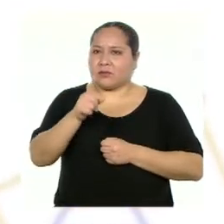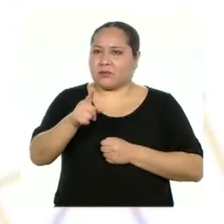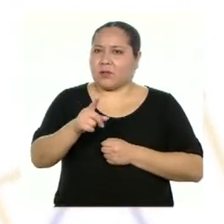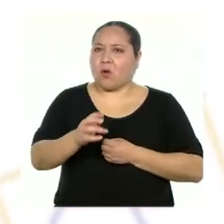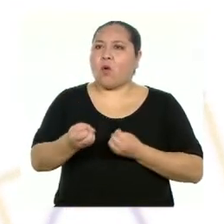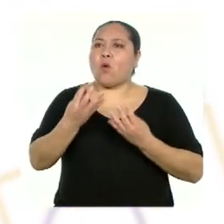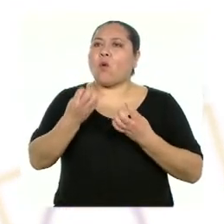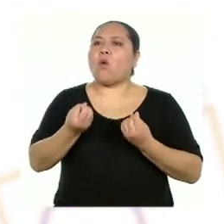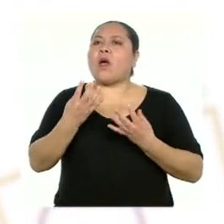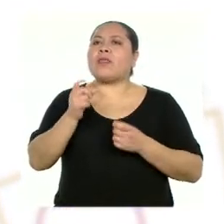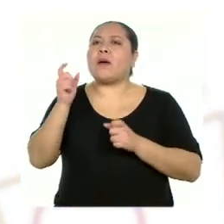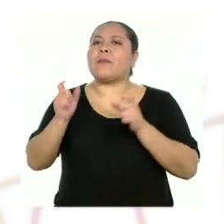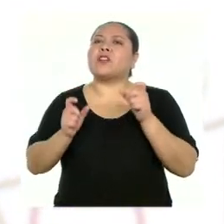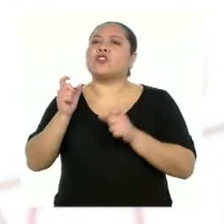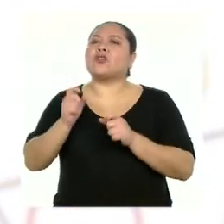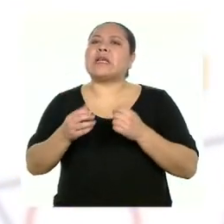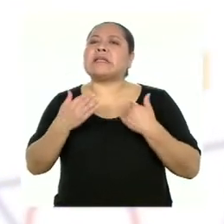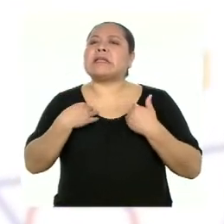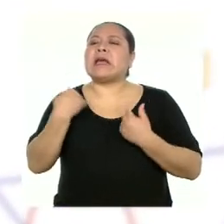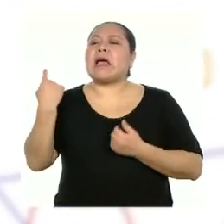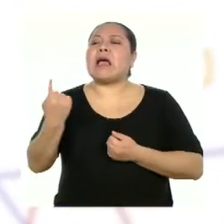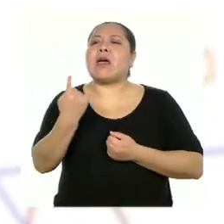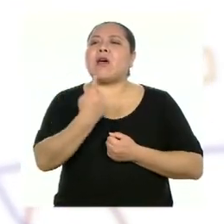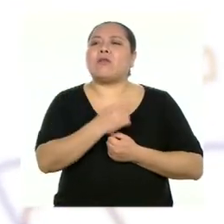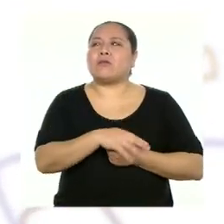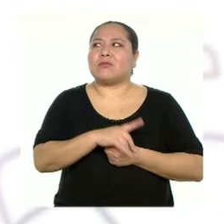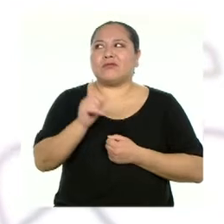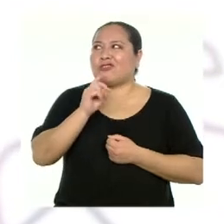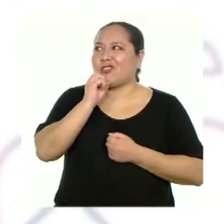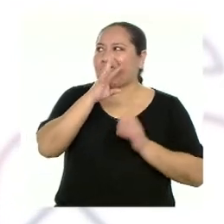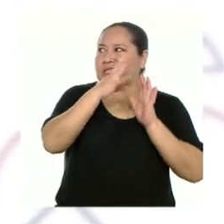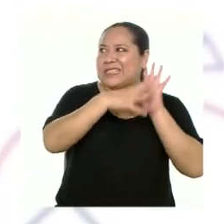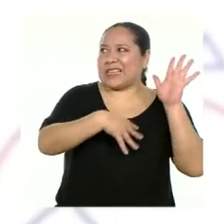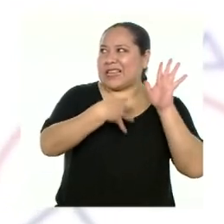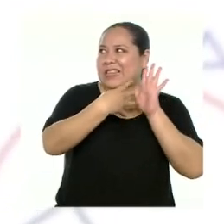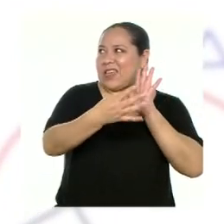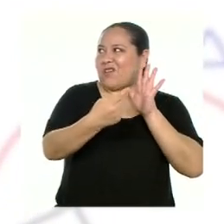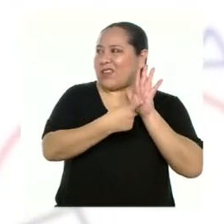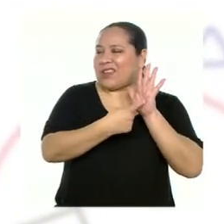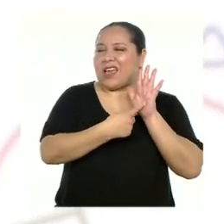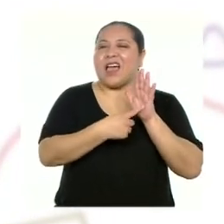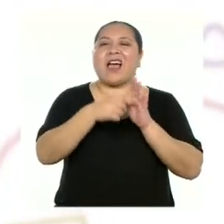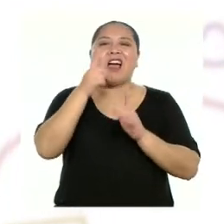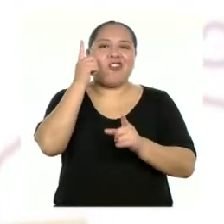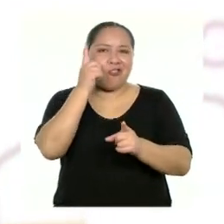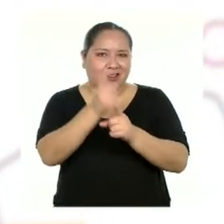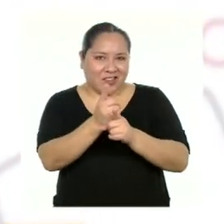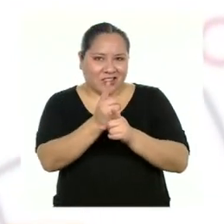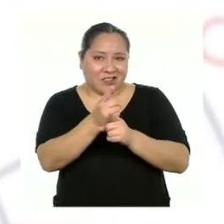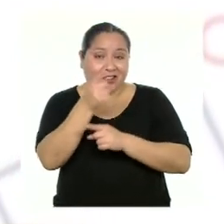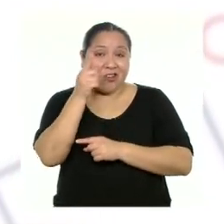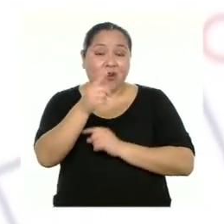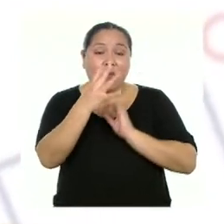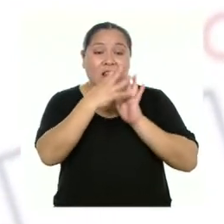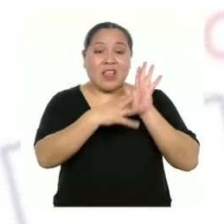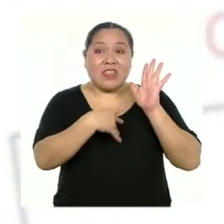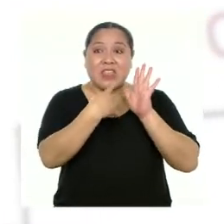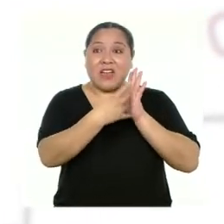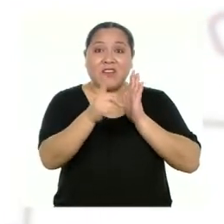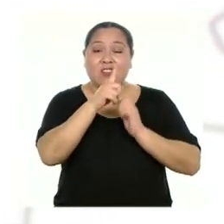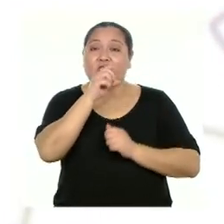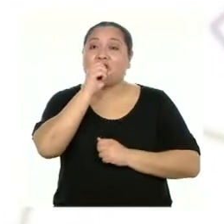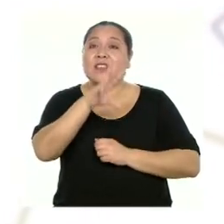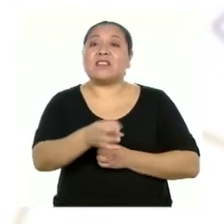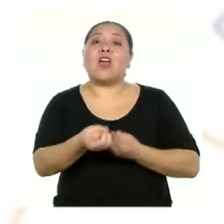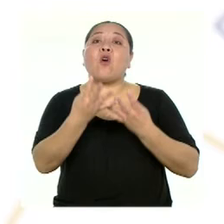cada persona para poder sumarlas? No dice en la tabla. Exacto. Como la tabla no especifica la edad que